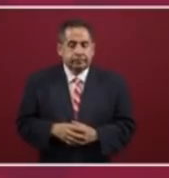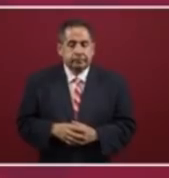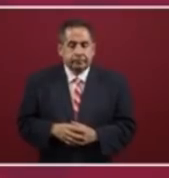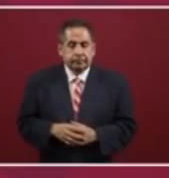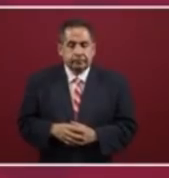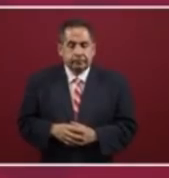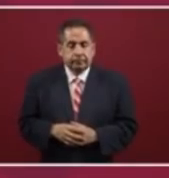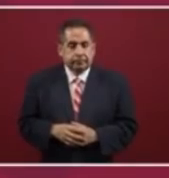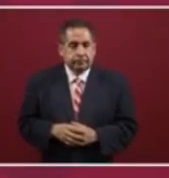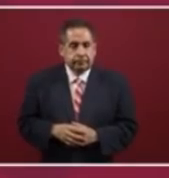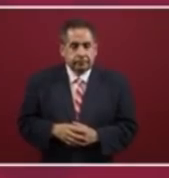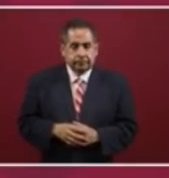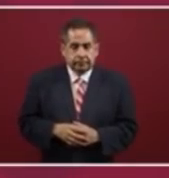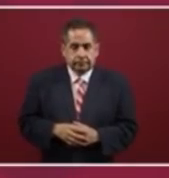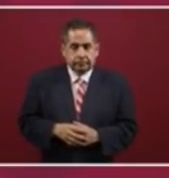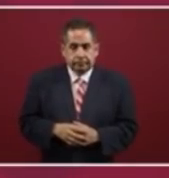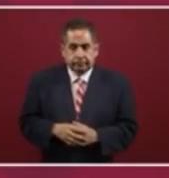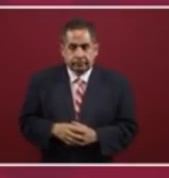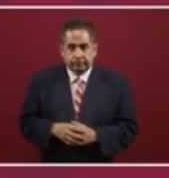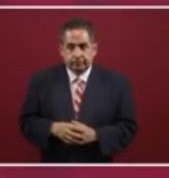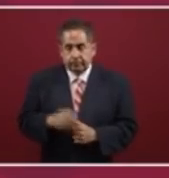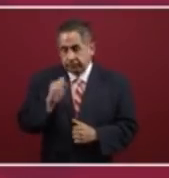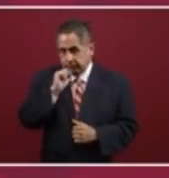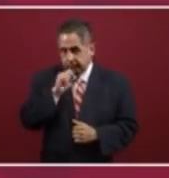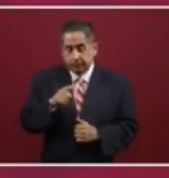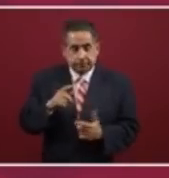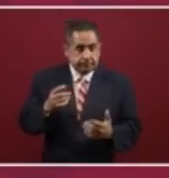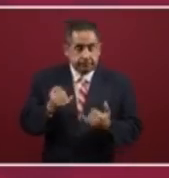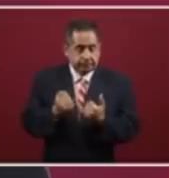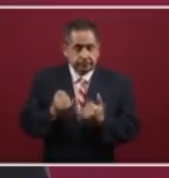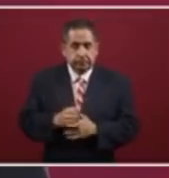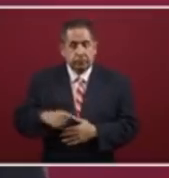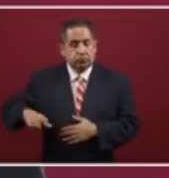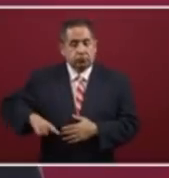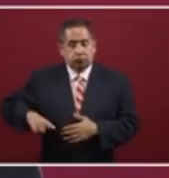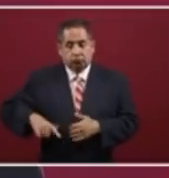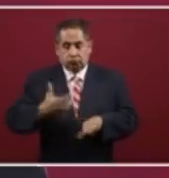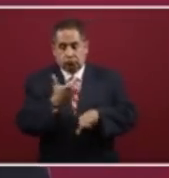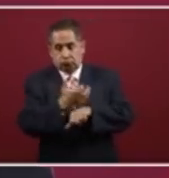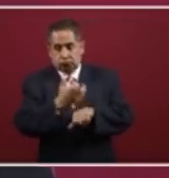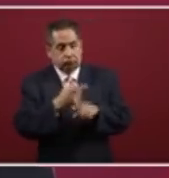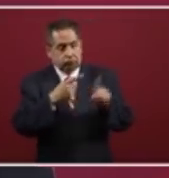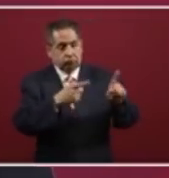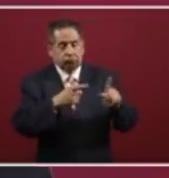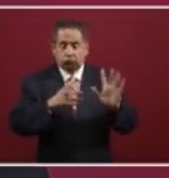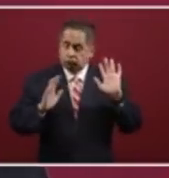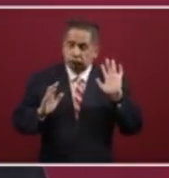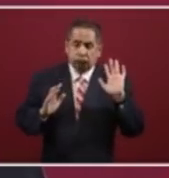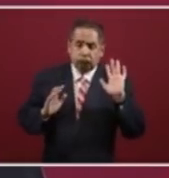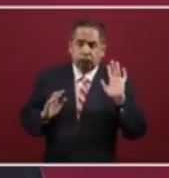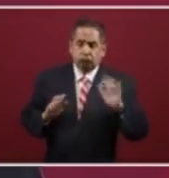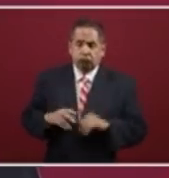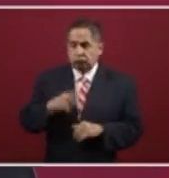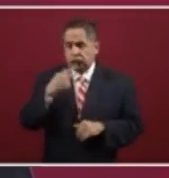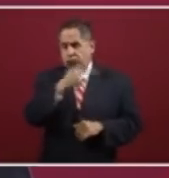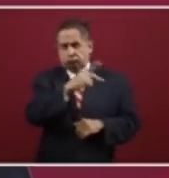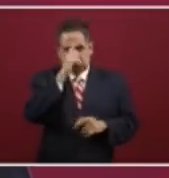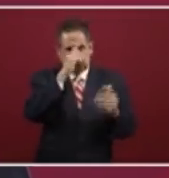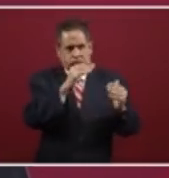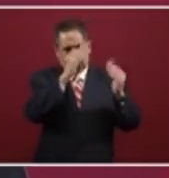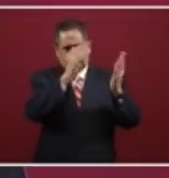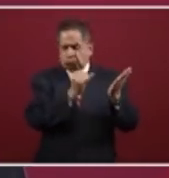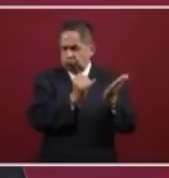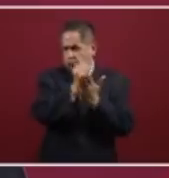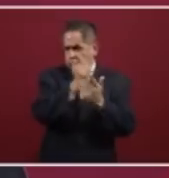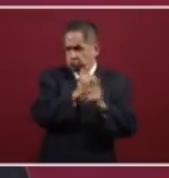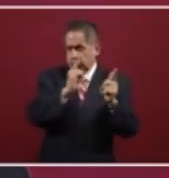así como el gobierno de eeuu en ejercicio de su soberanía